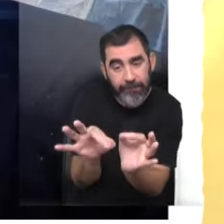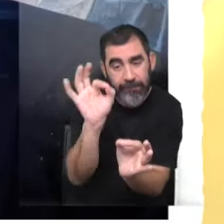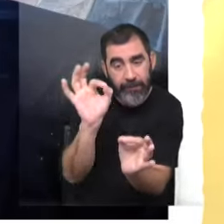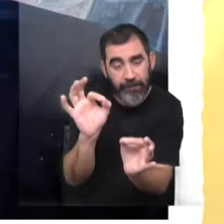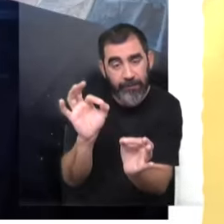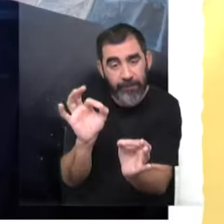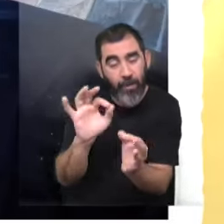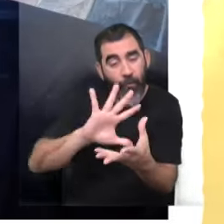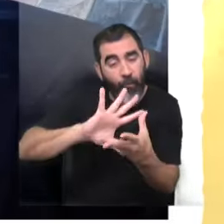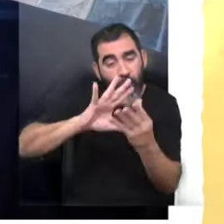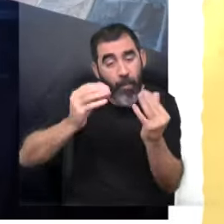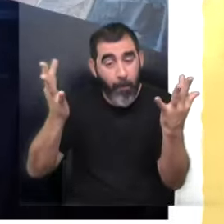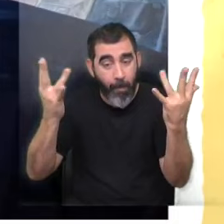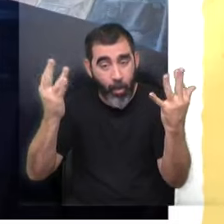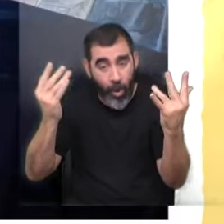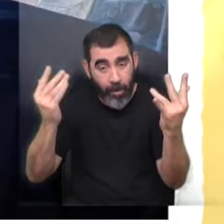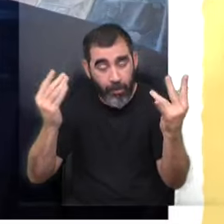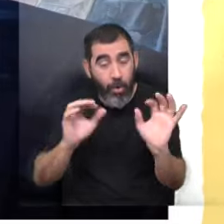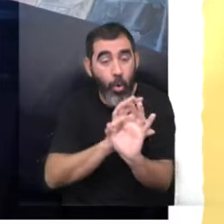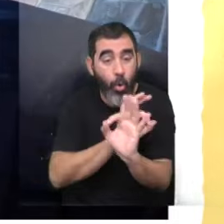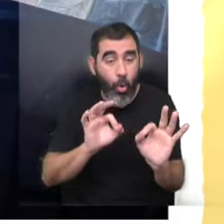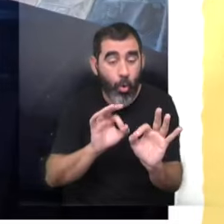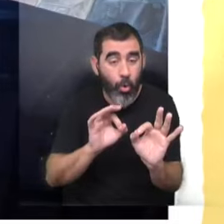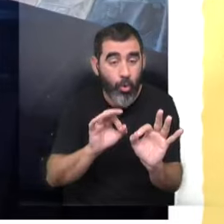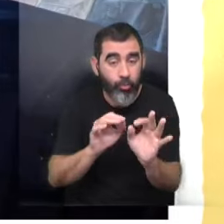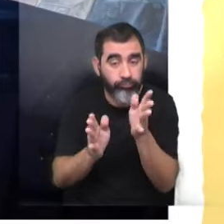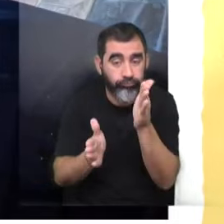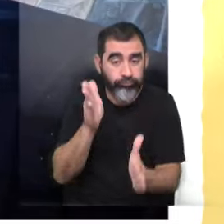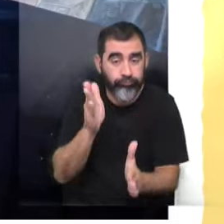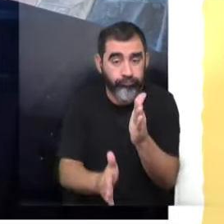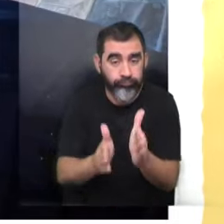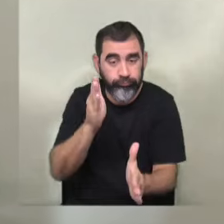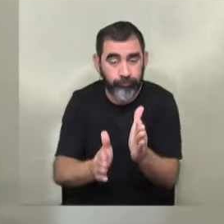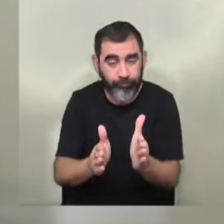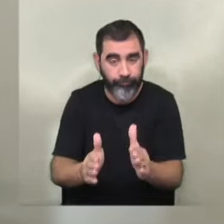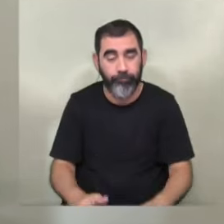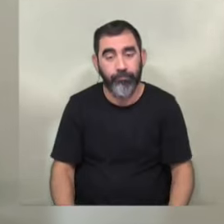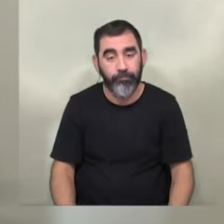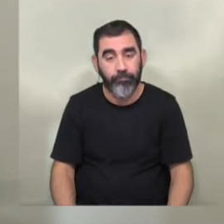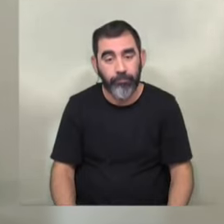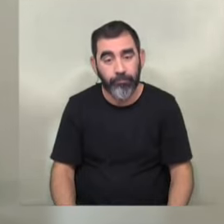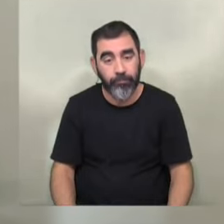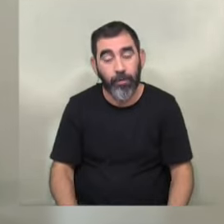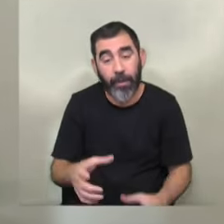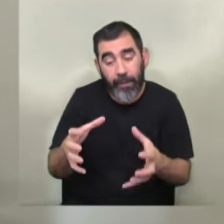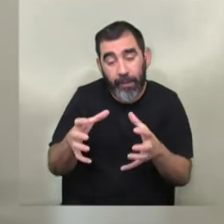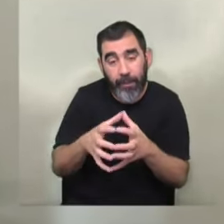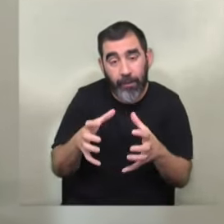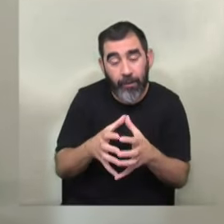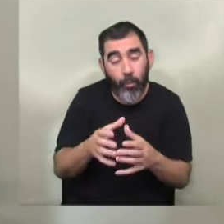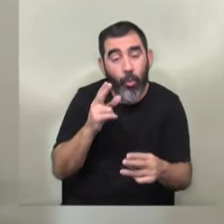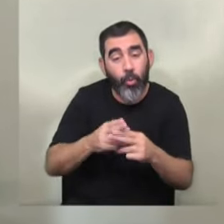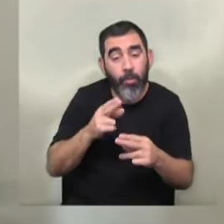hay métodos manuales y métodos robotizados o mecánicos. Utilizamos un equipo que se llama